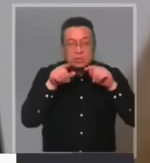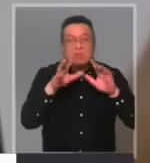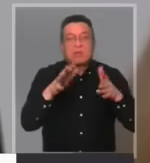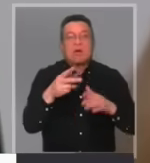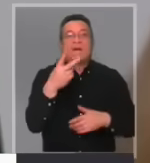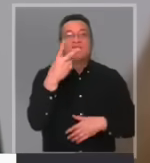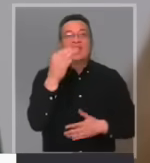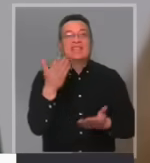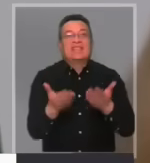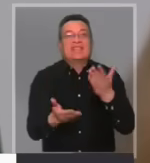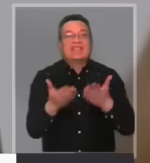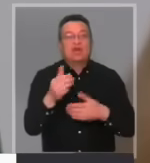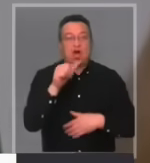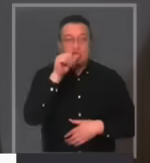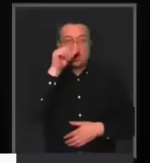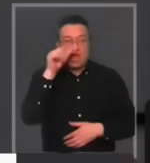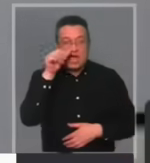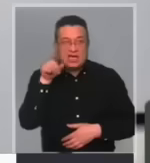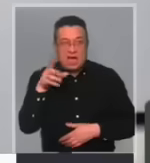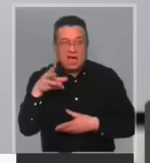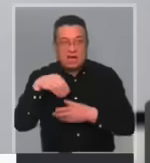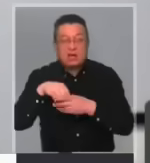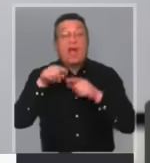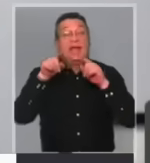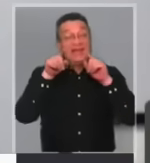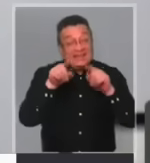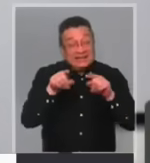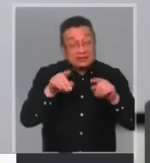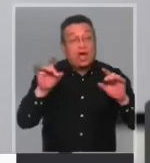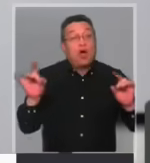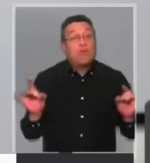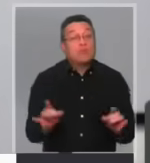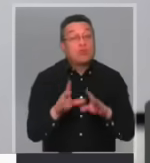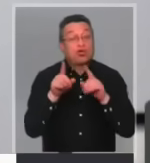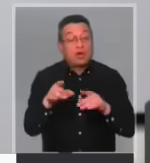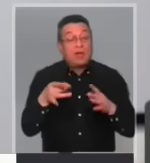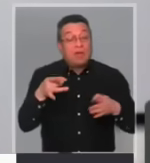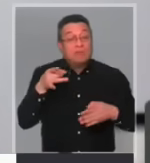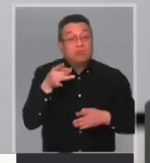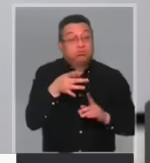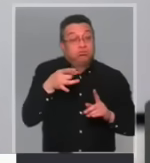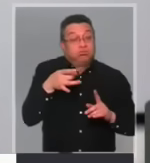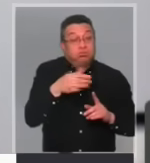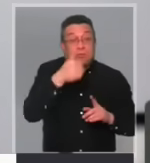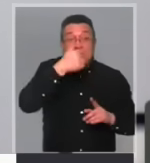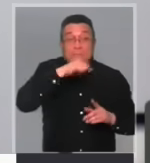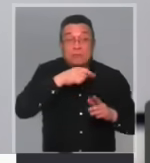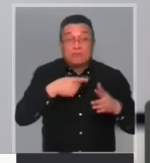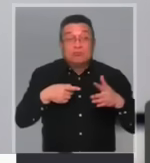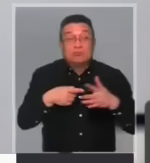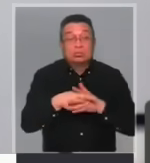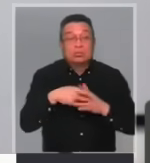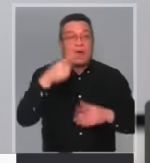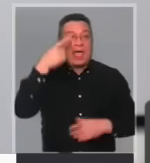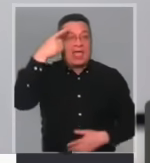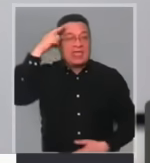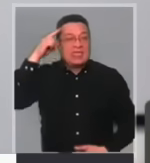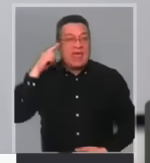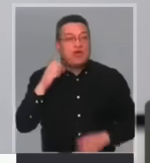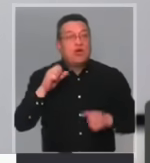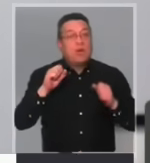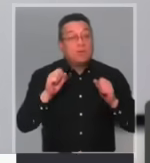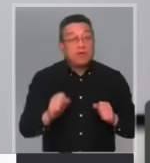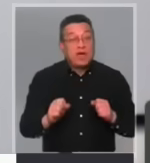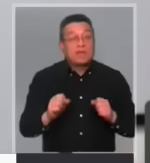20 kilos de cocaína. Pero en casos de que esa violación de secreto pudiera generar un grave daño, ¿cierto?, a la